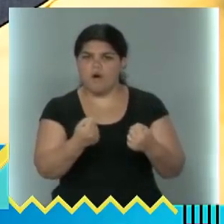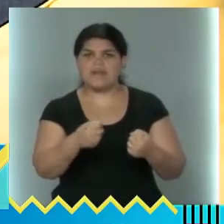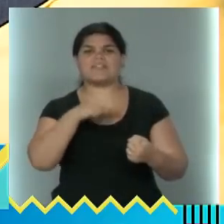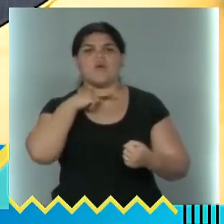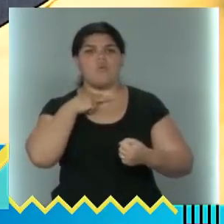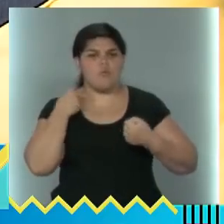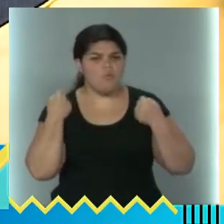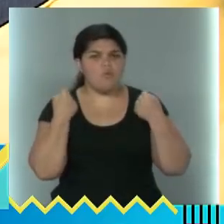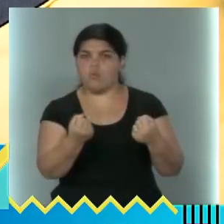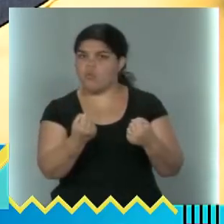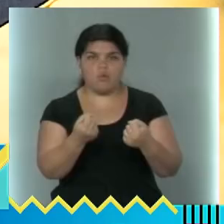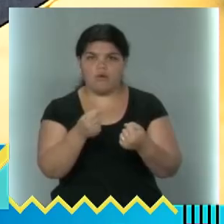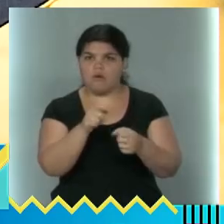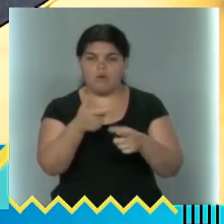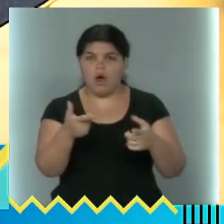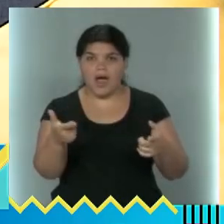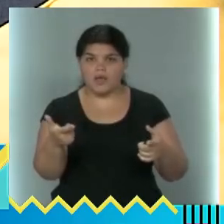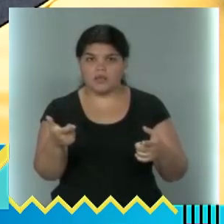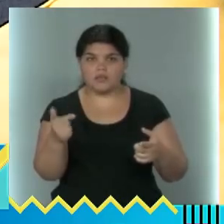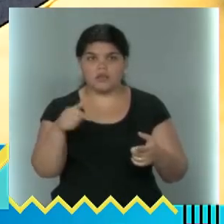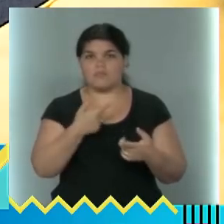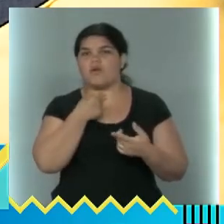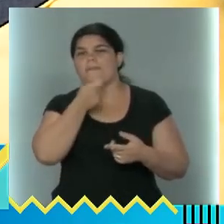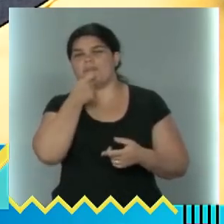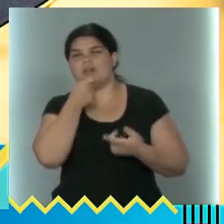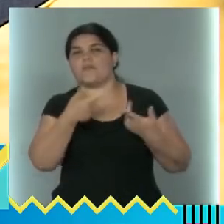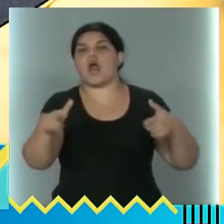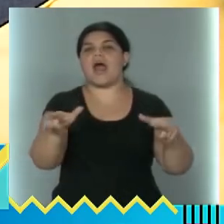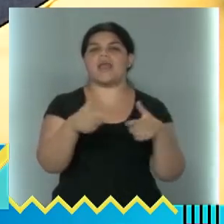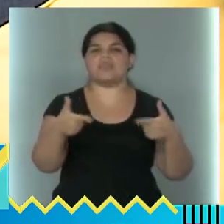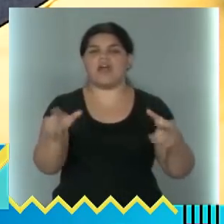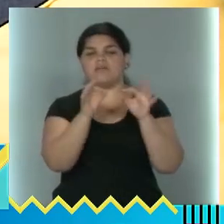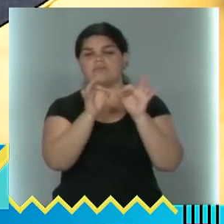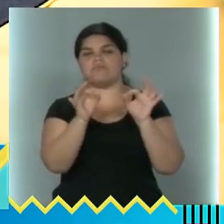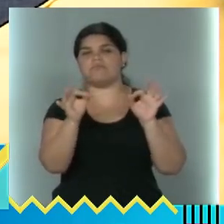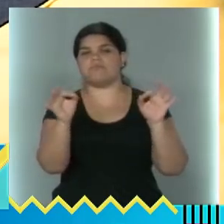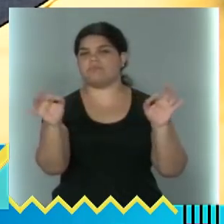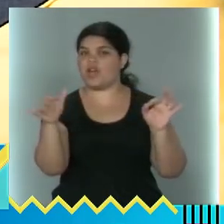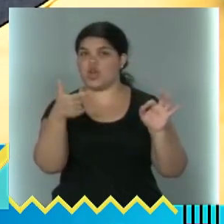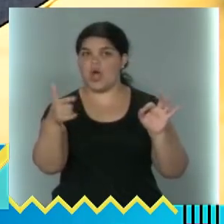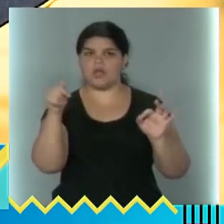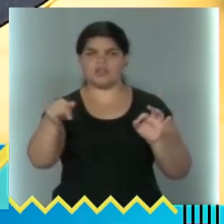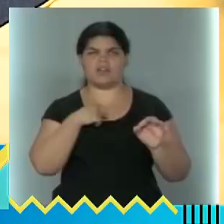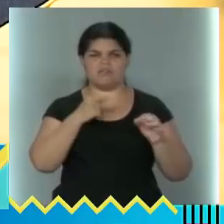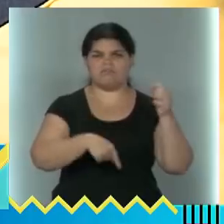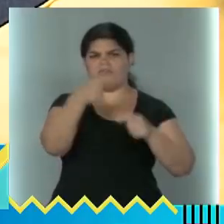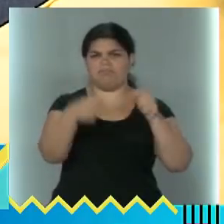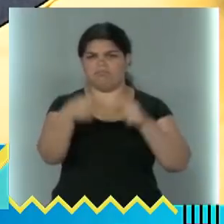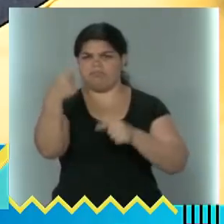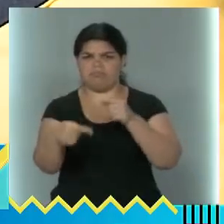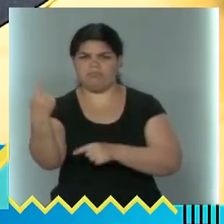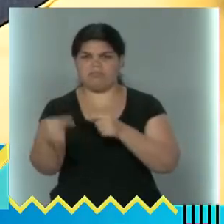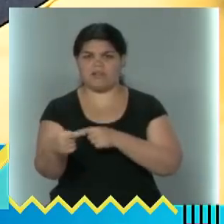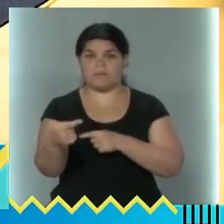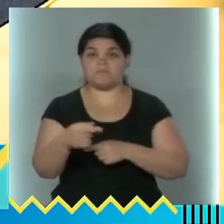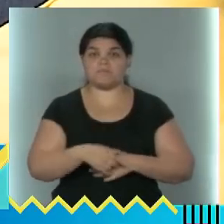como para poder cantar siendo entonado, como decía, estoy desentonando, claro, ¿no?